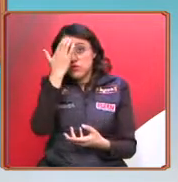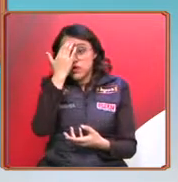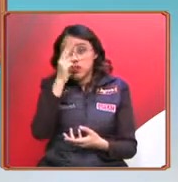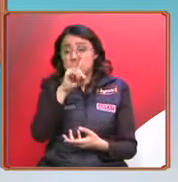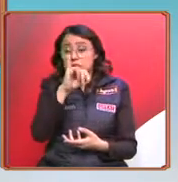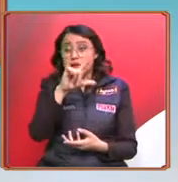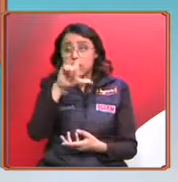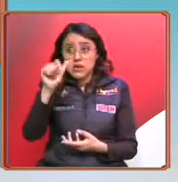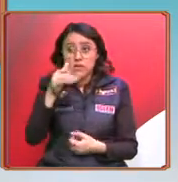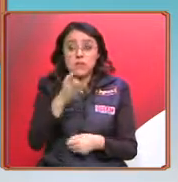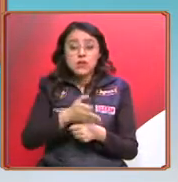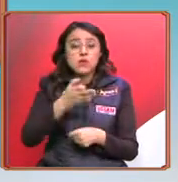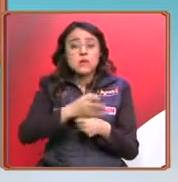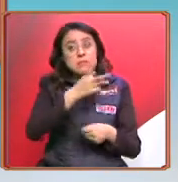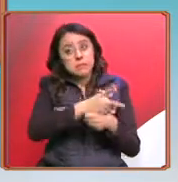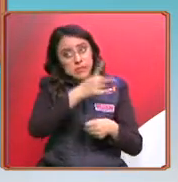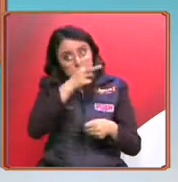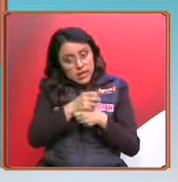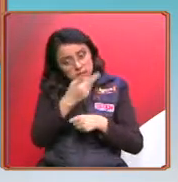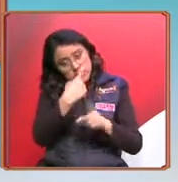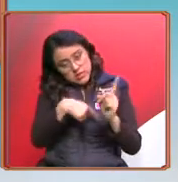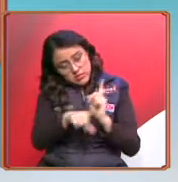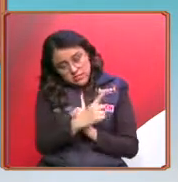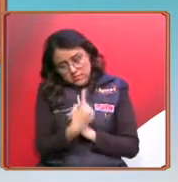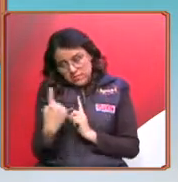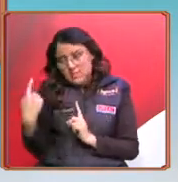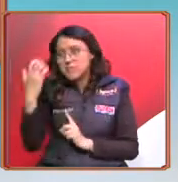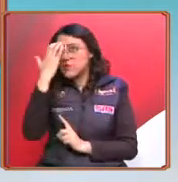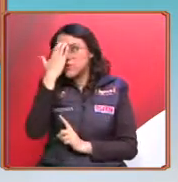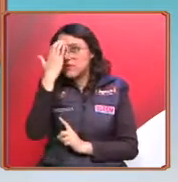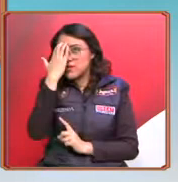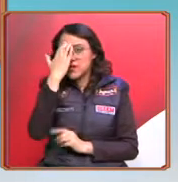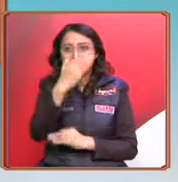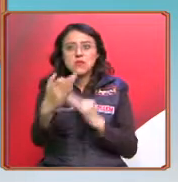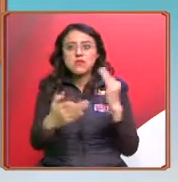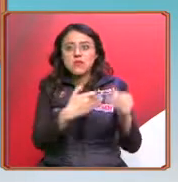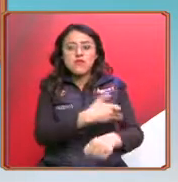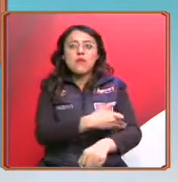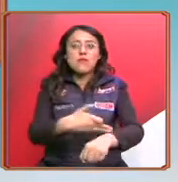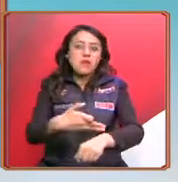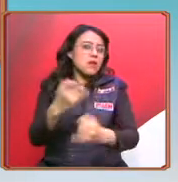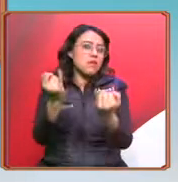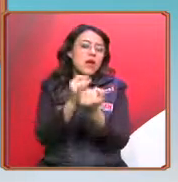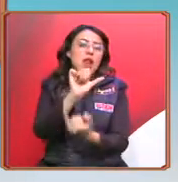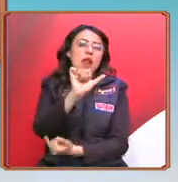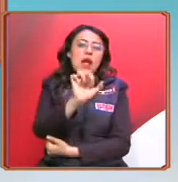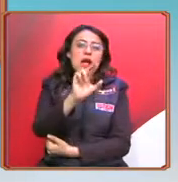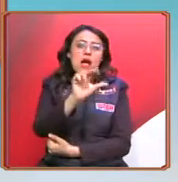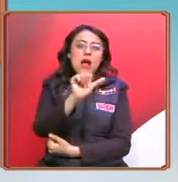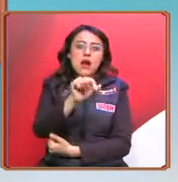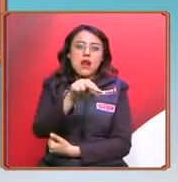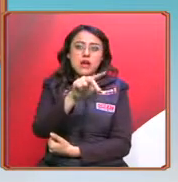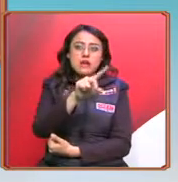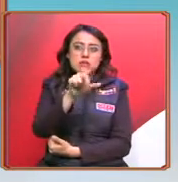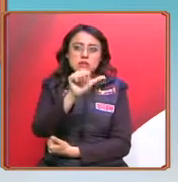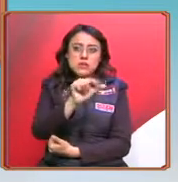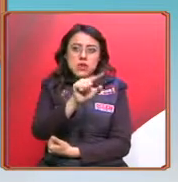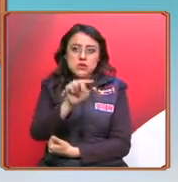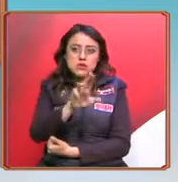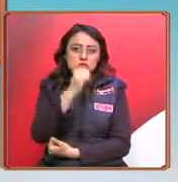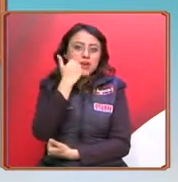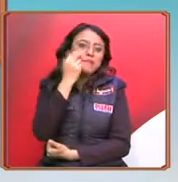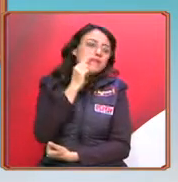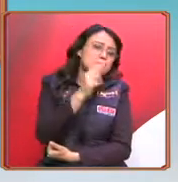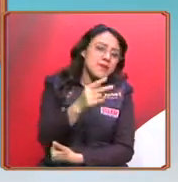Juguetón o no, pero están invitadísimos para que vayan a conocer, ¿eh? ¿Sí? Ustedes y toda la familia de Aranzazú, toda la gente de Aranzazú, los que debo ver por